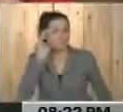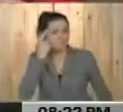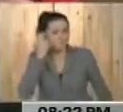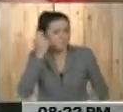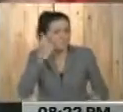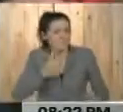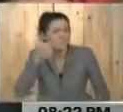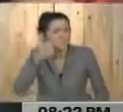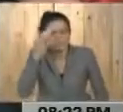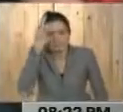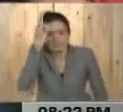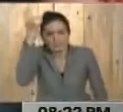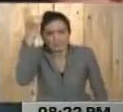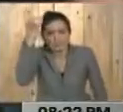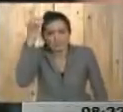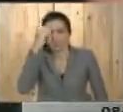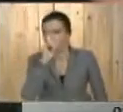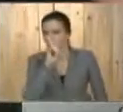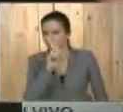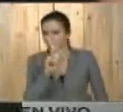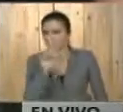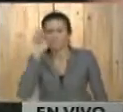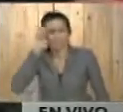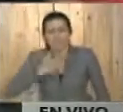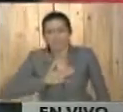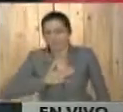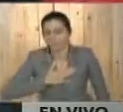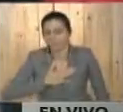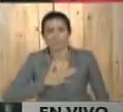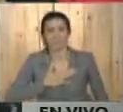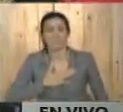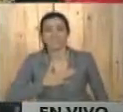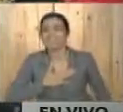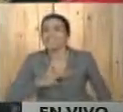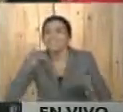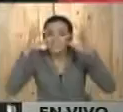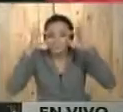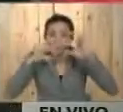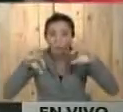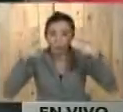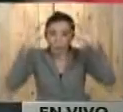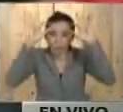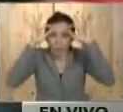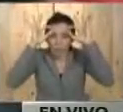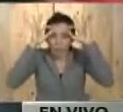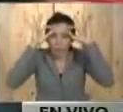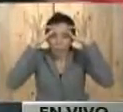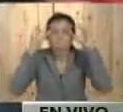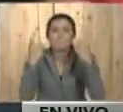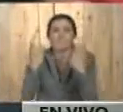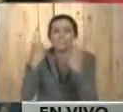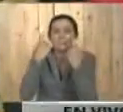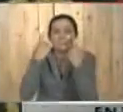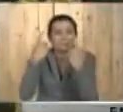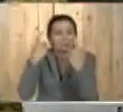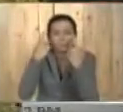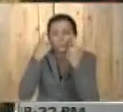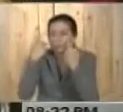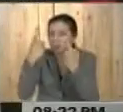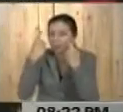recuerdo es a mi maestro, Simón Rodríguez. Me enseñó